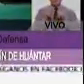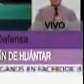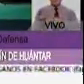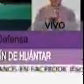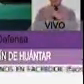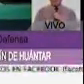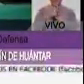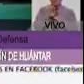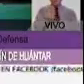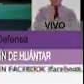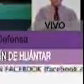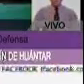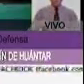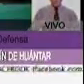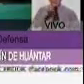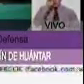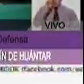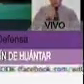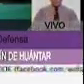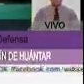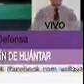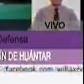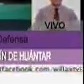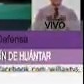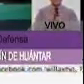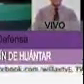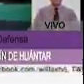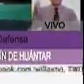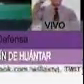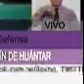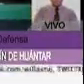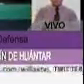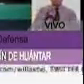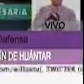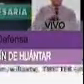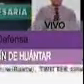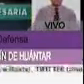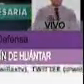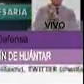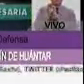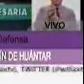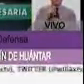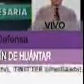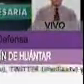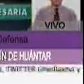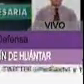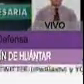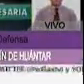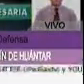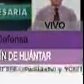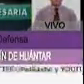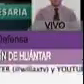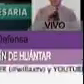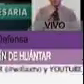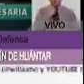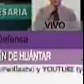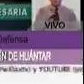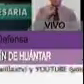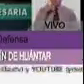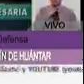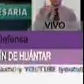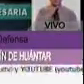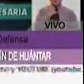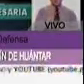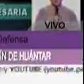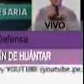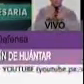la defensa del Estado peruano. También vino el médico forense británico Derrick Pounder con